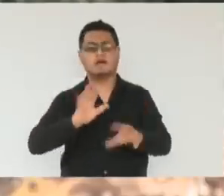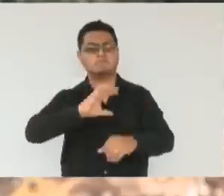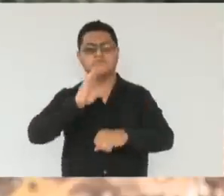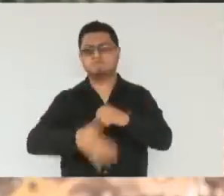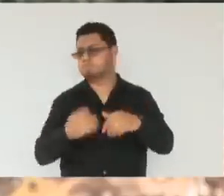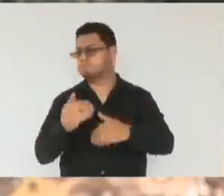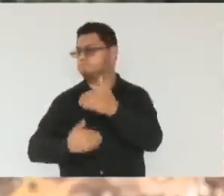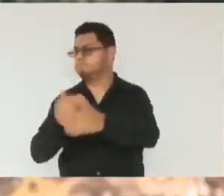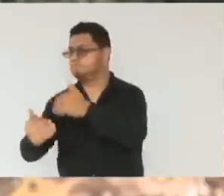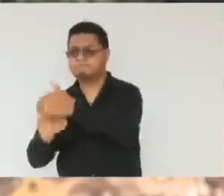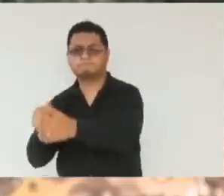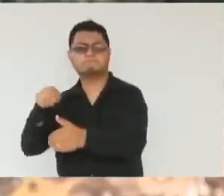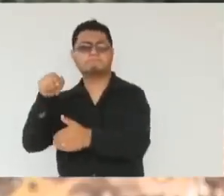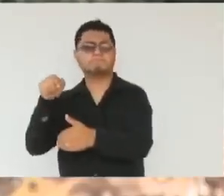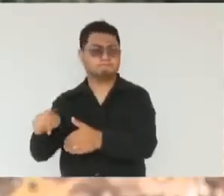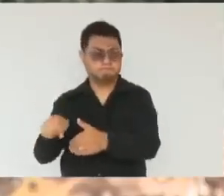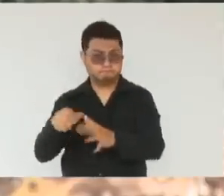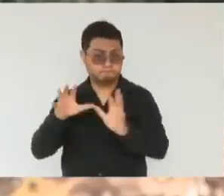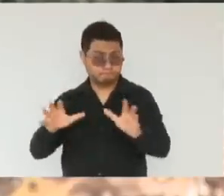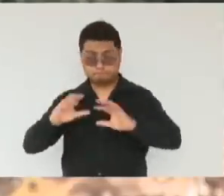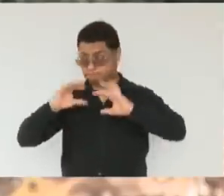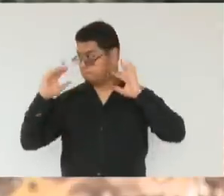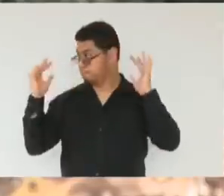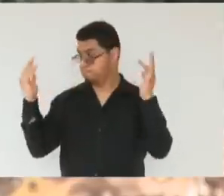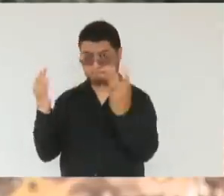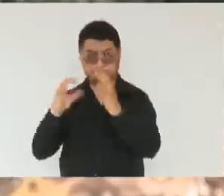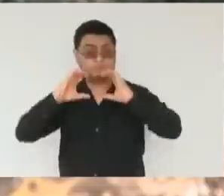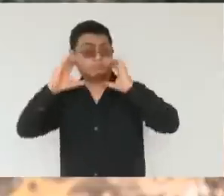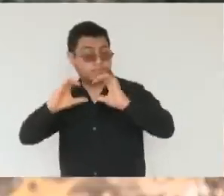en proceso la tramitación medioambiental de estos bancos,